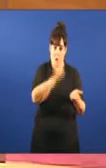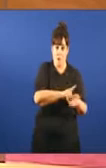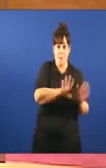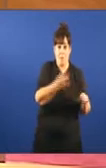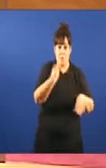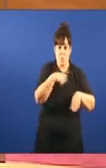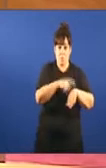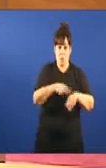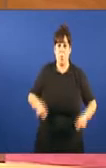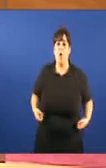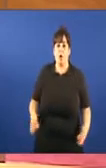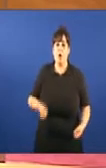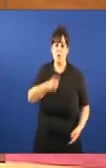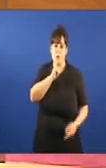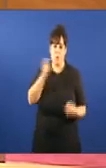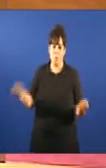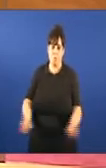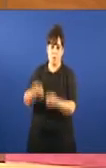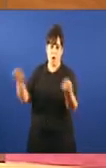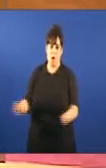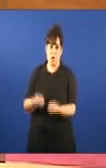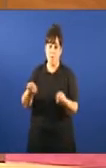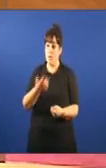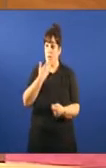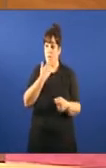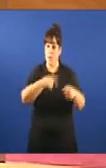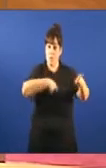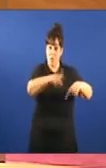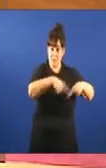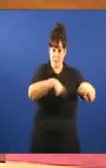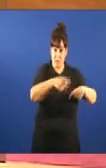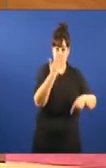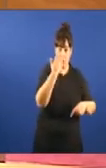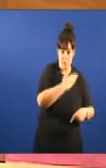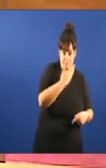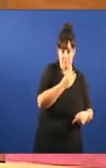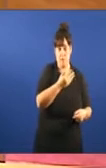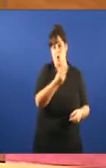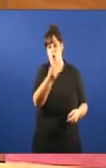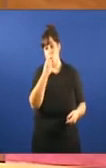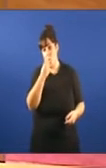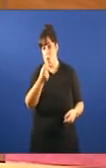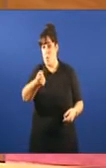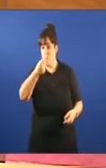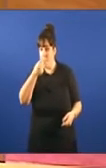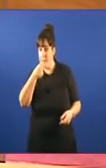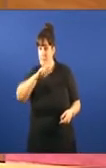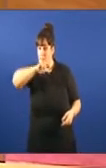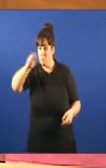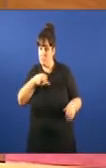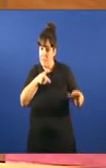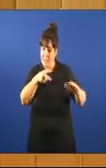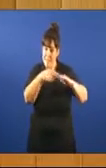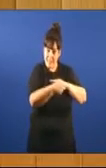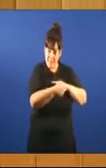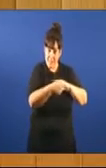repago nos comedores escolares, no transporte sanitario, nos medicamentos, mentres dilapida recursos